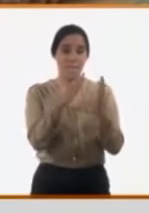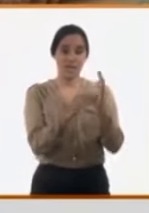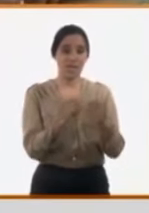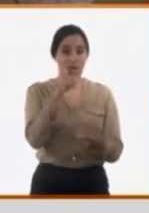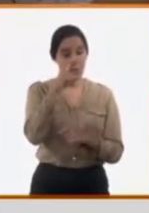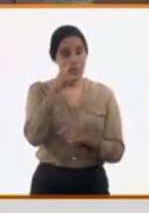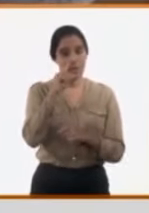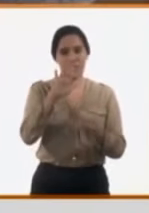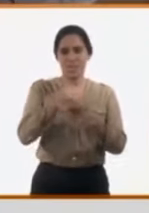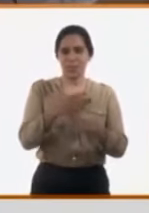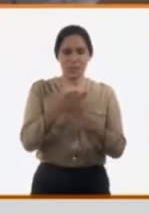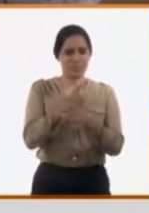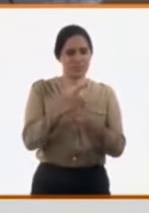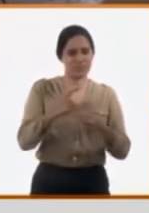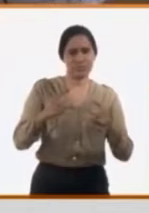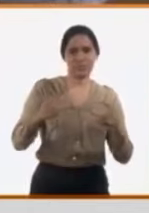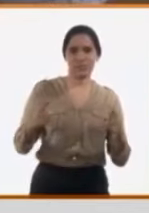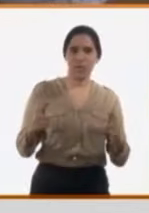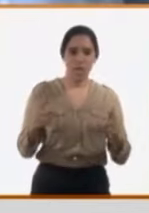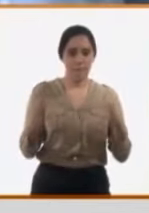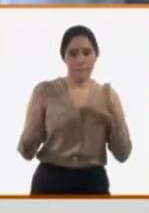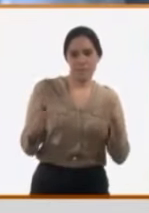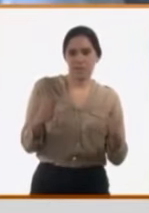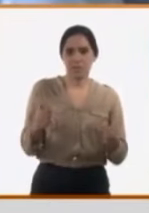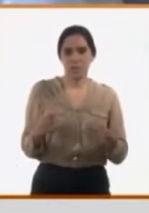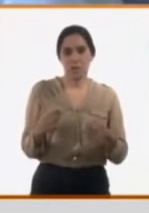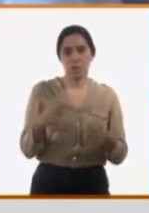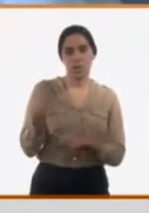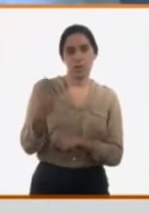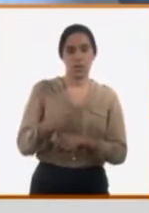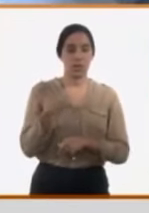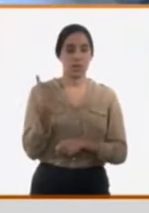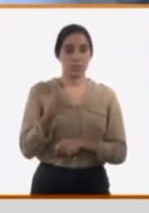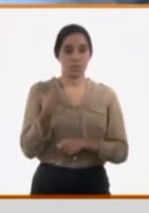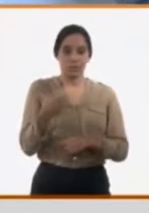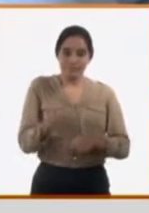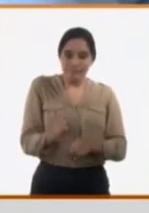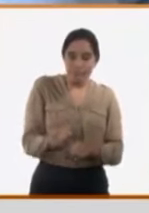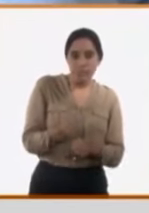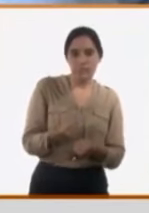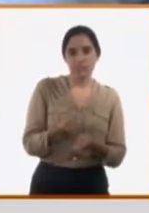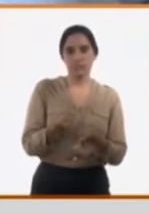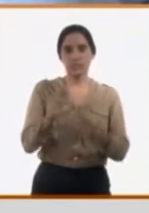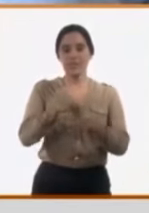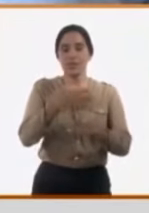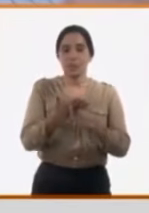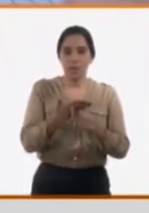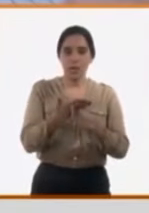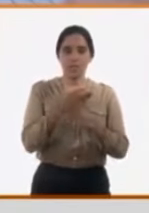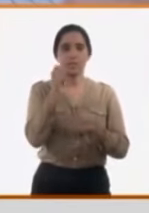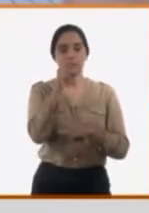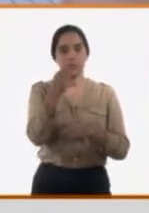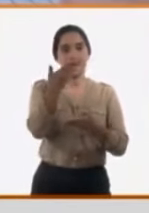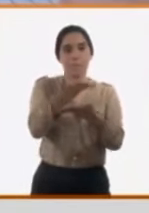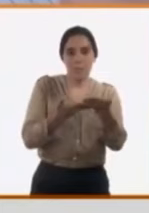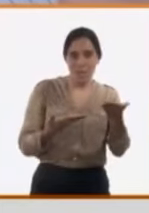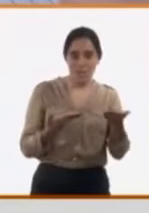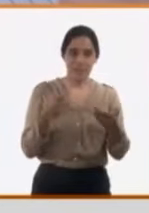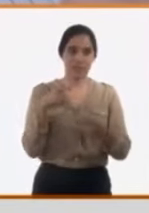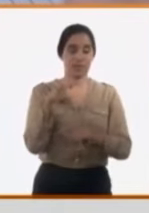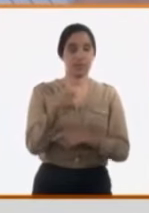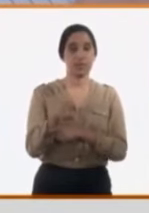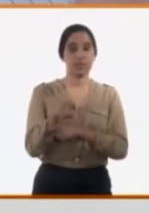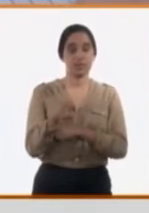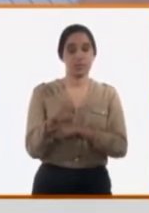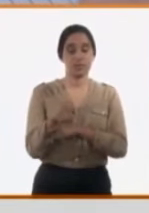ajustes que nosotros hicimos de que terminaron hasta que se ejecutó las pruebas eh Es decir estuvieron